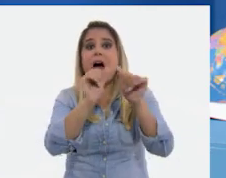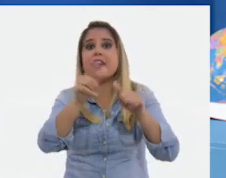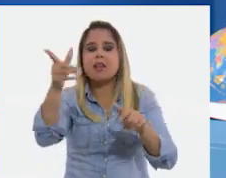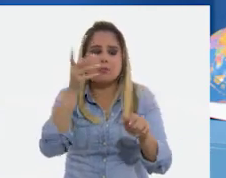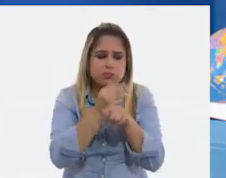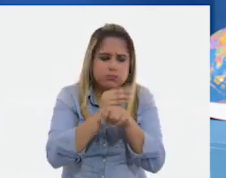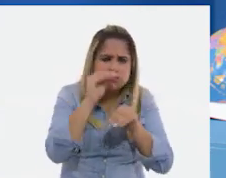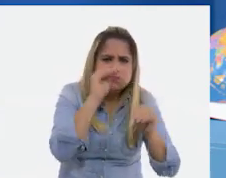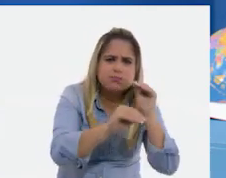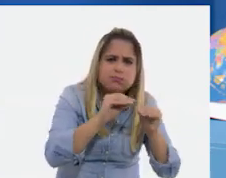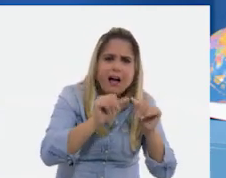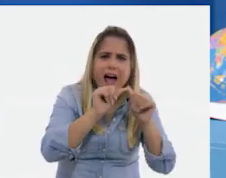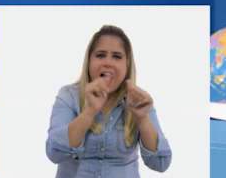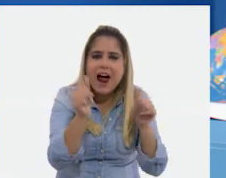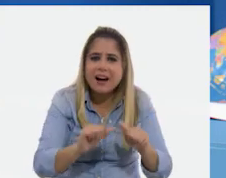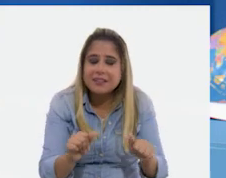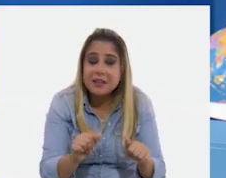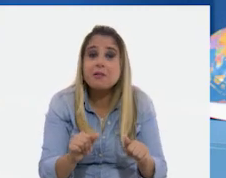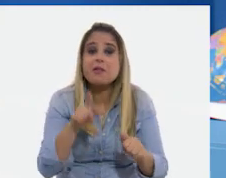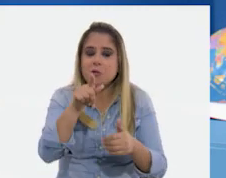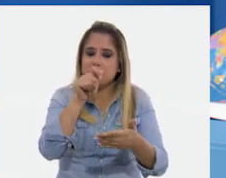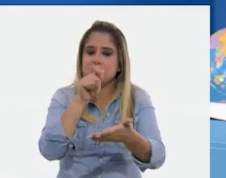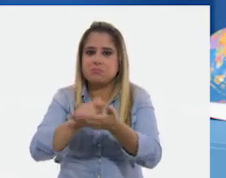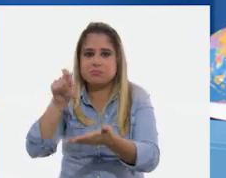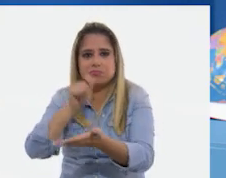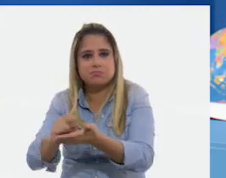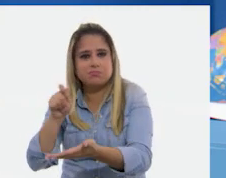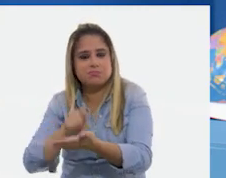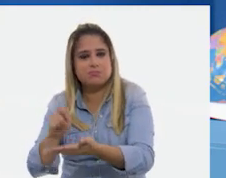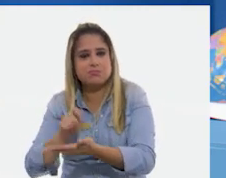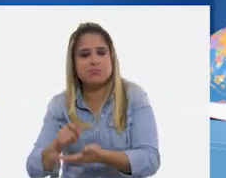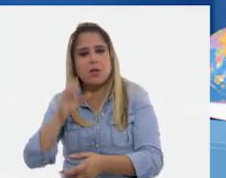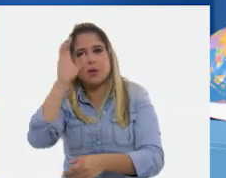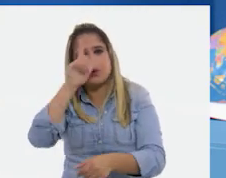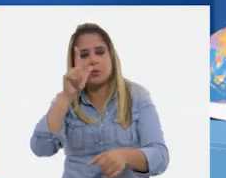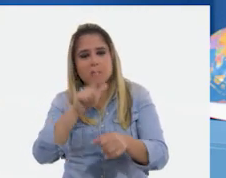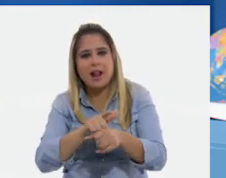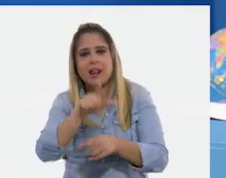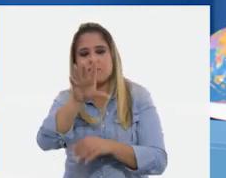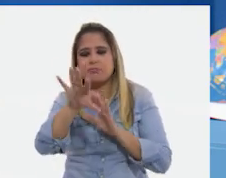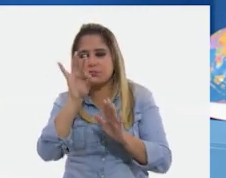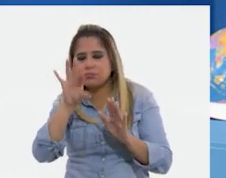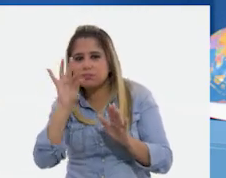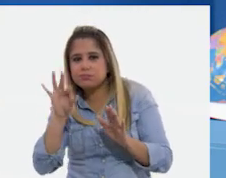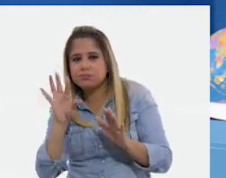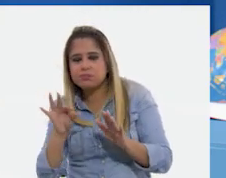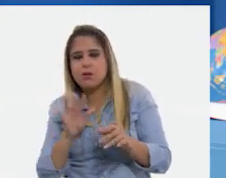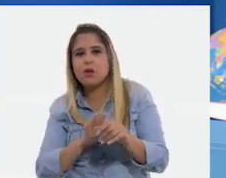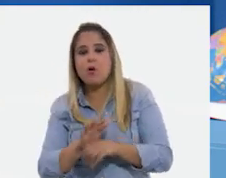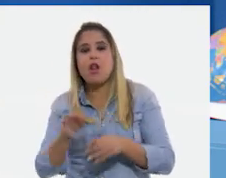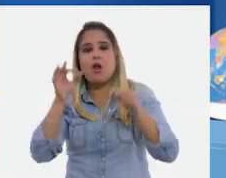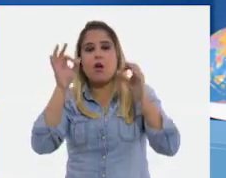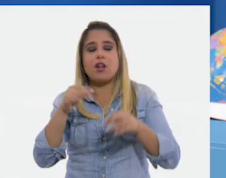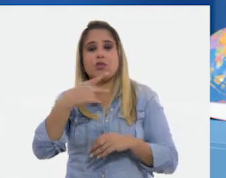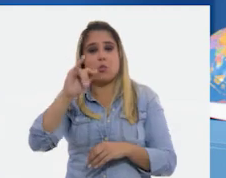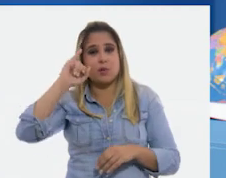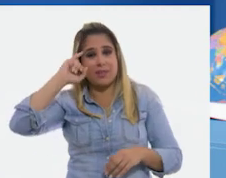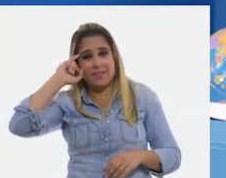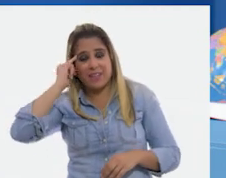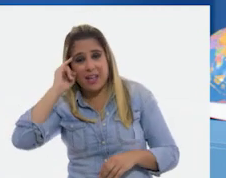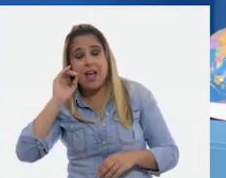entre otras. Definan las manifestaciones culturales que elijan, si son de origen